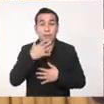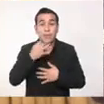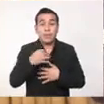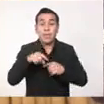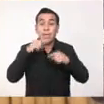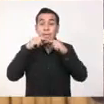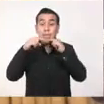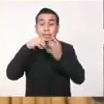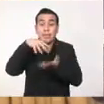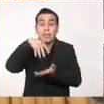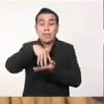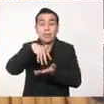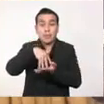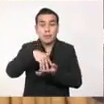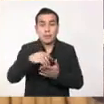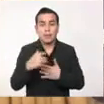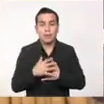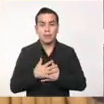la democracia